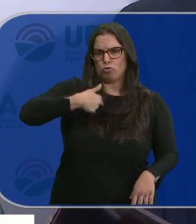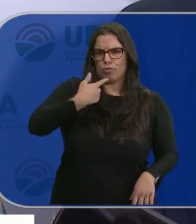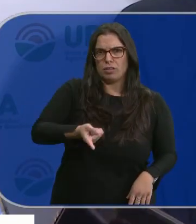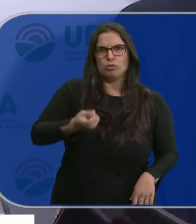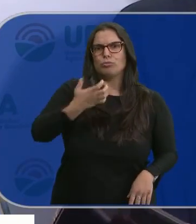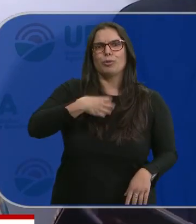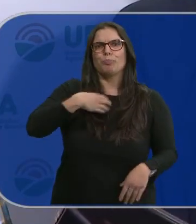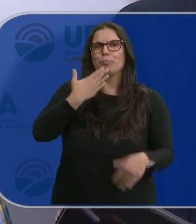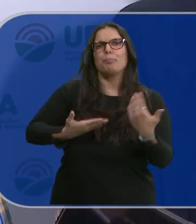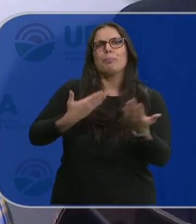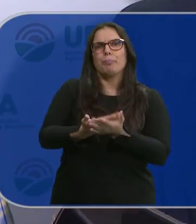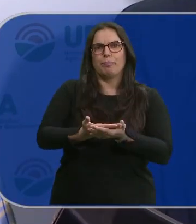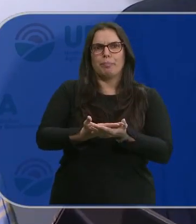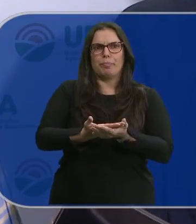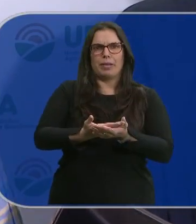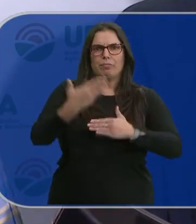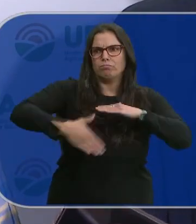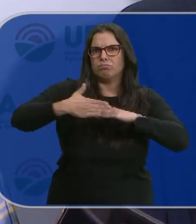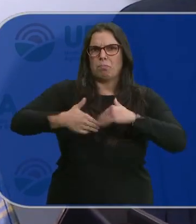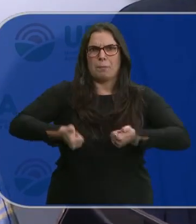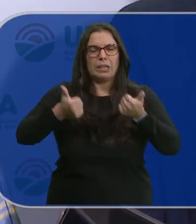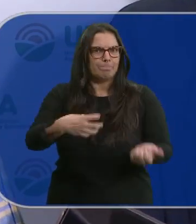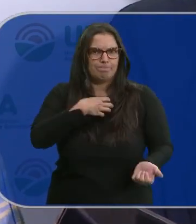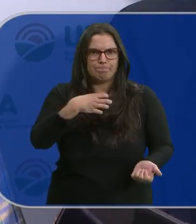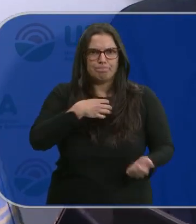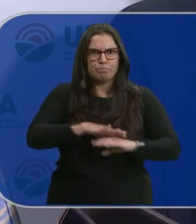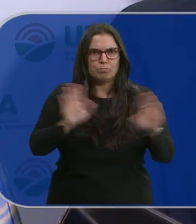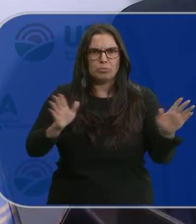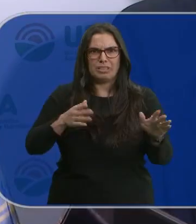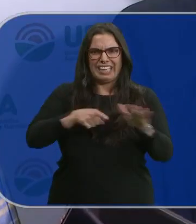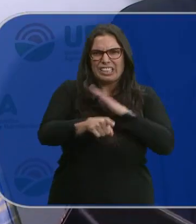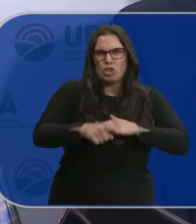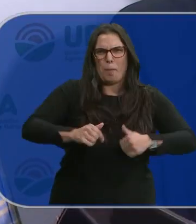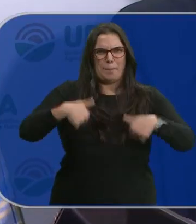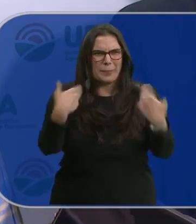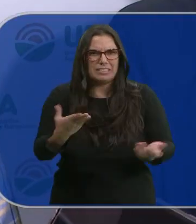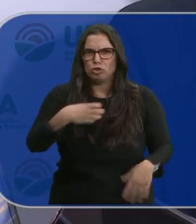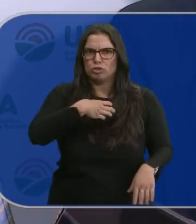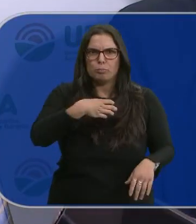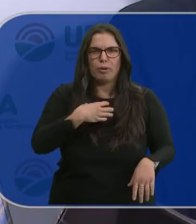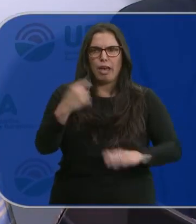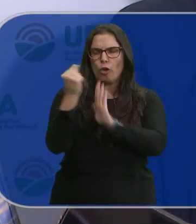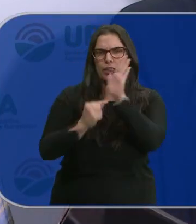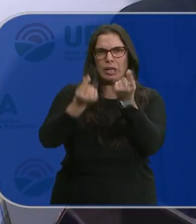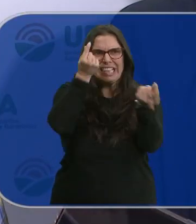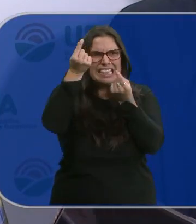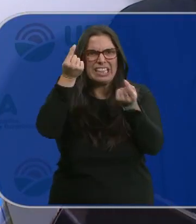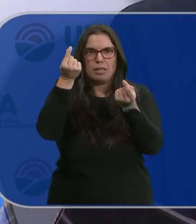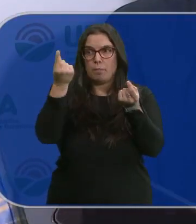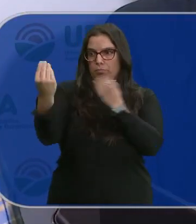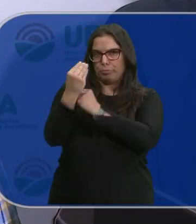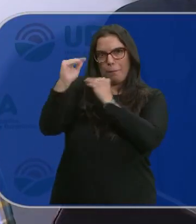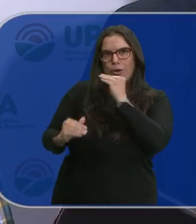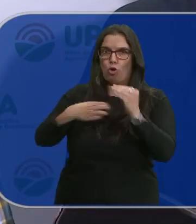puede pedir más restricciones, no se puede pedir más burocracia, no se pueden pedir más condiciones con menos